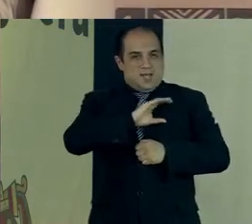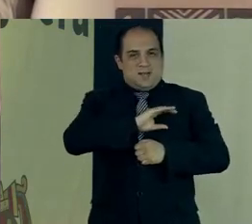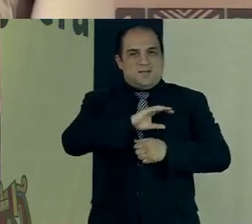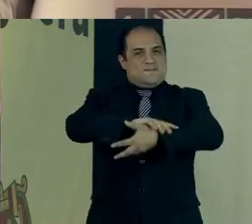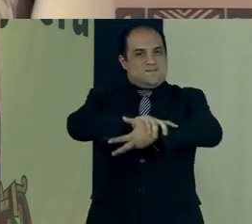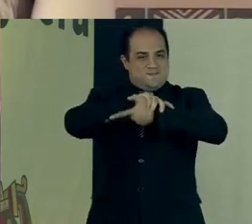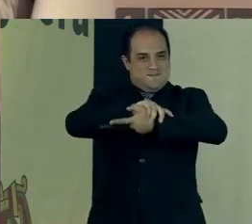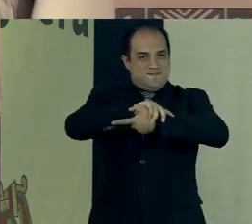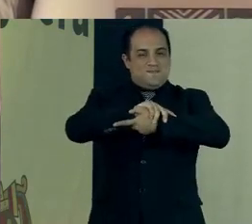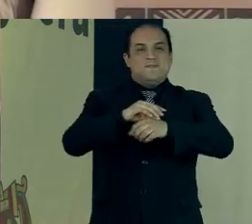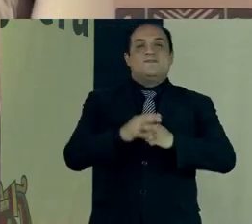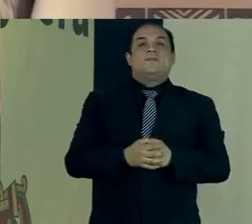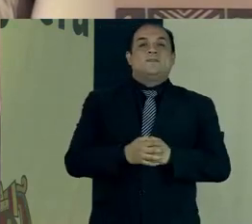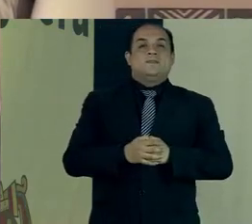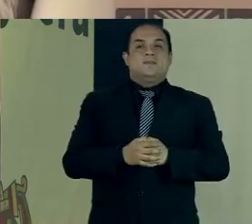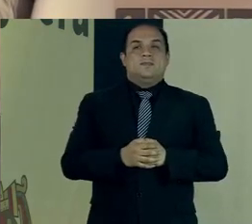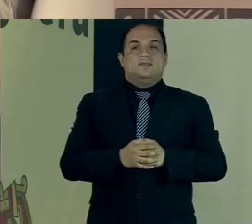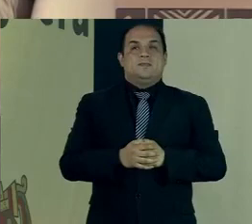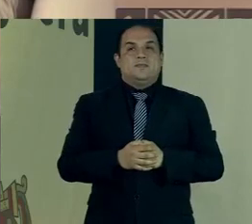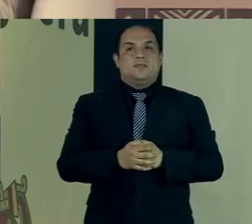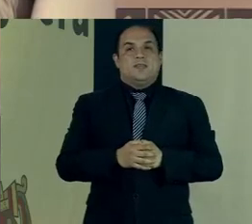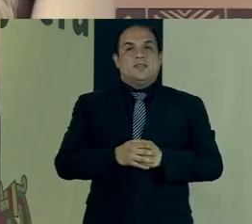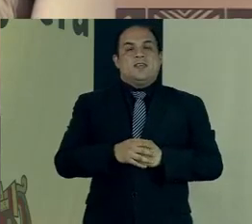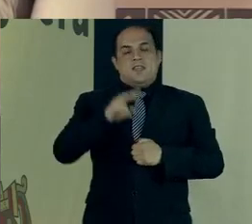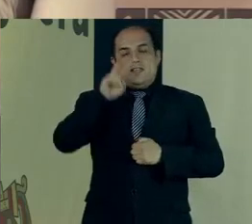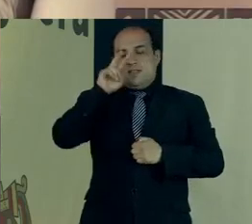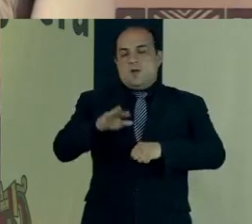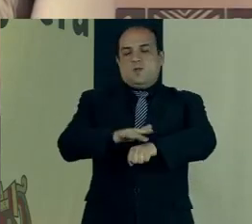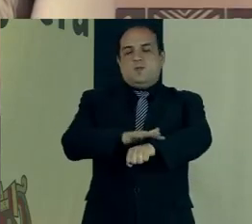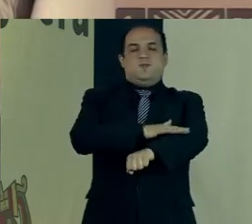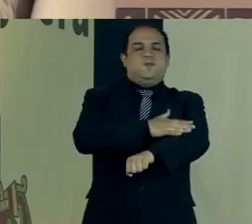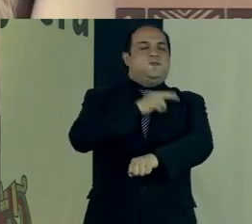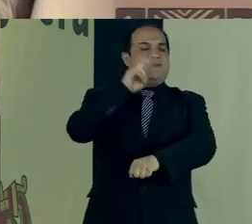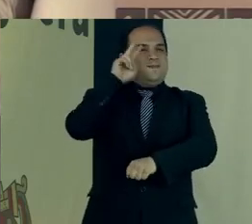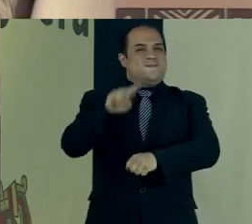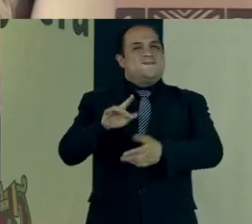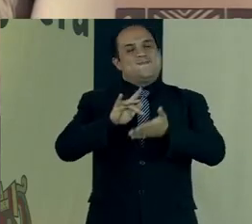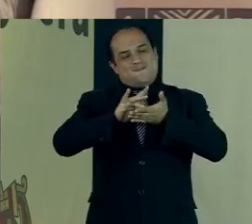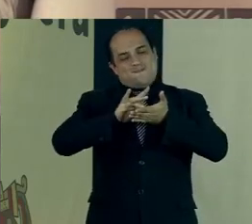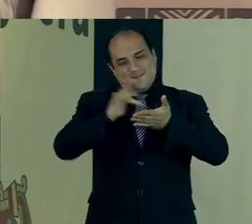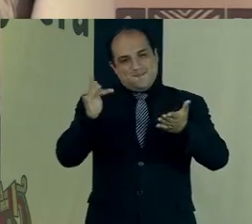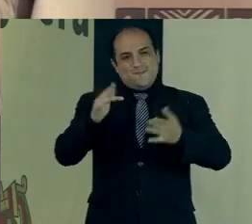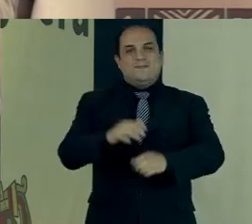solidaria realmente es emocionante y se los agradezco mucho